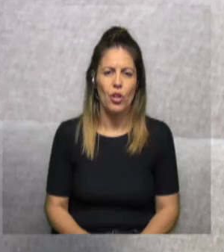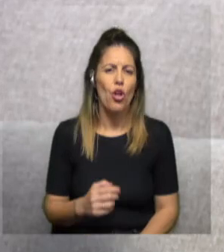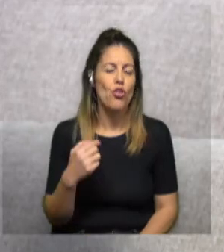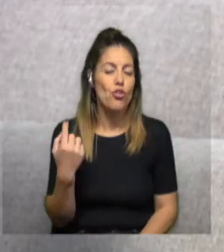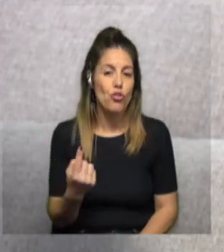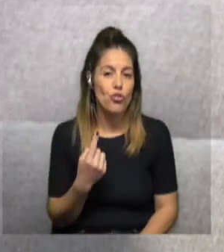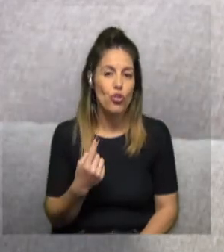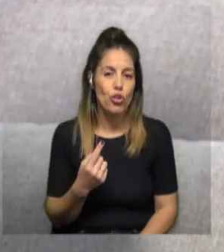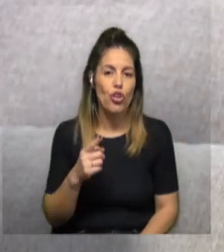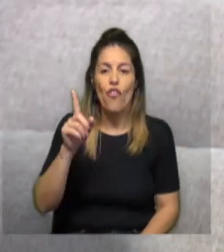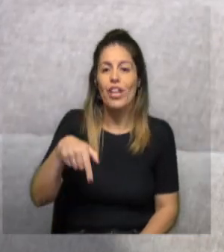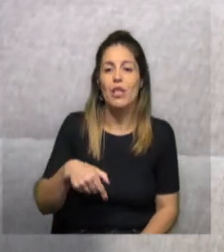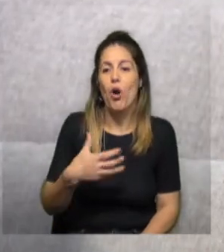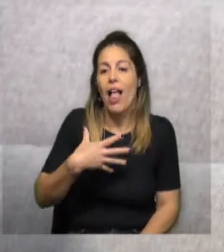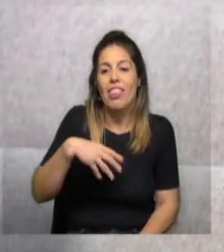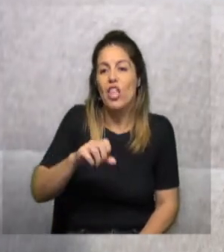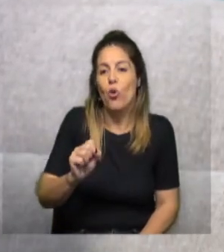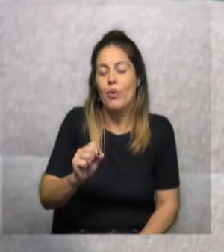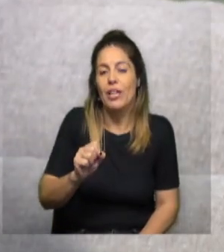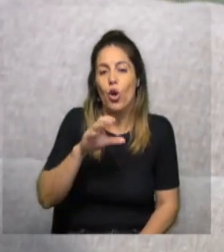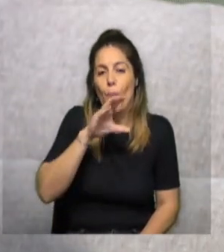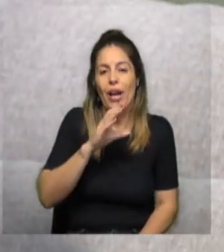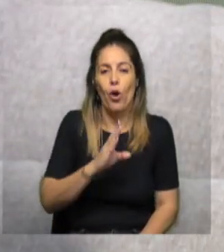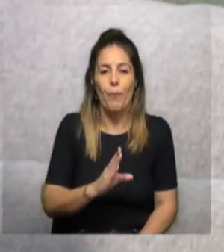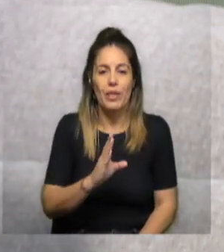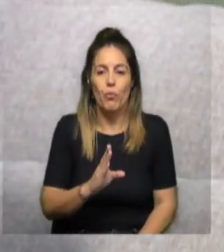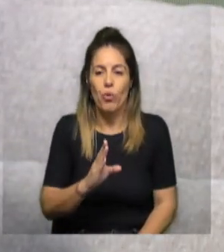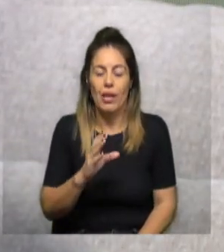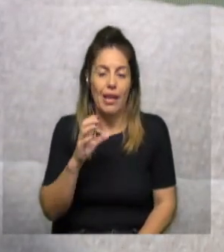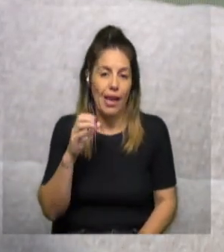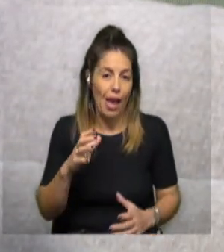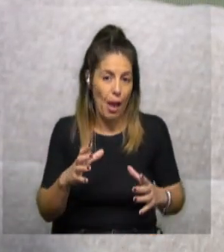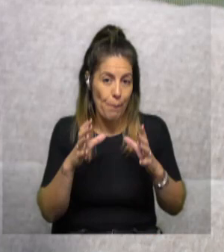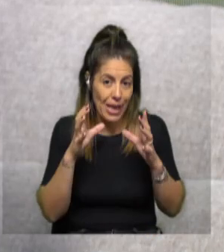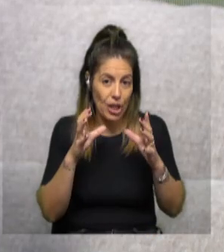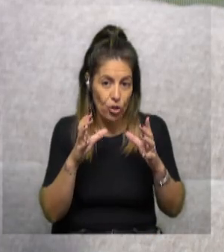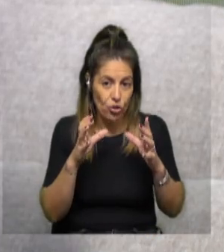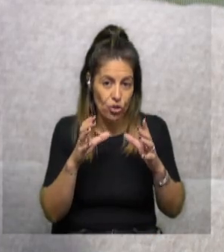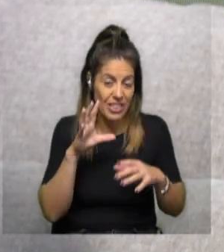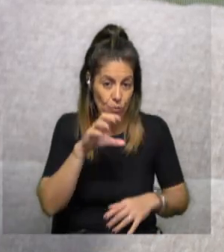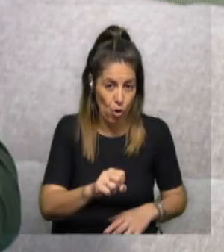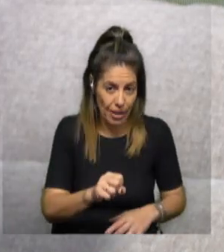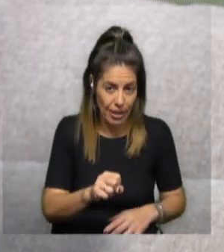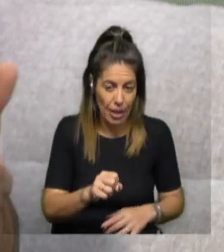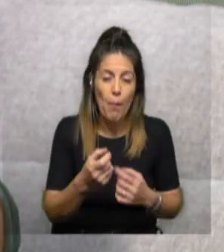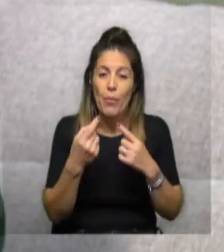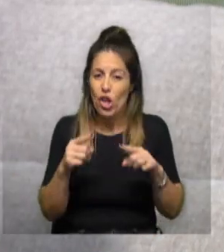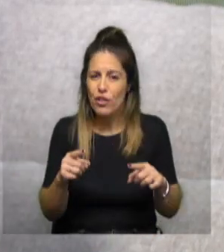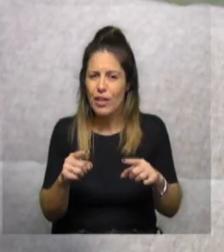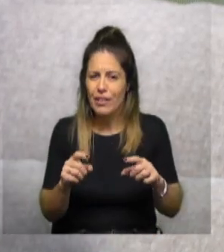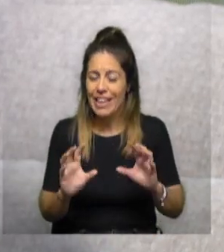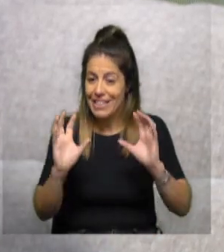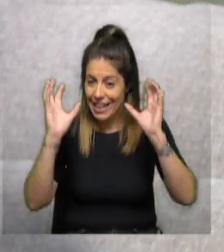nosotros tampoco venimos acá a descubrir que un pitbull es peligroso si muerde, pero no es lo mismo que ser agresivo. La peligrosidad